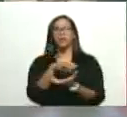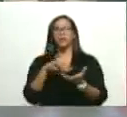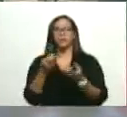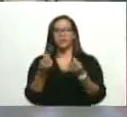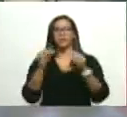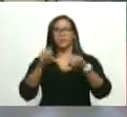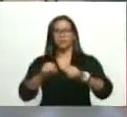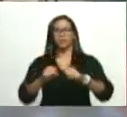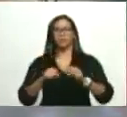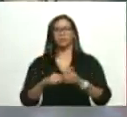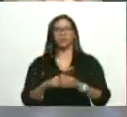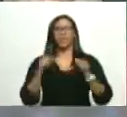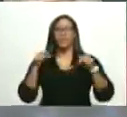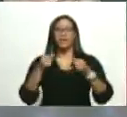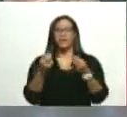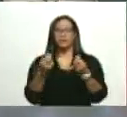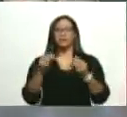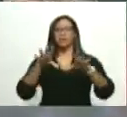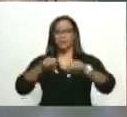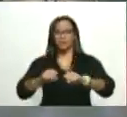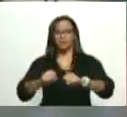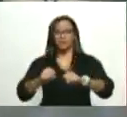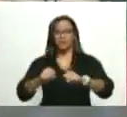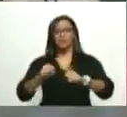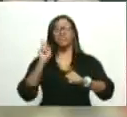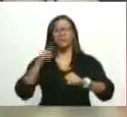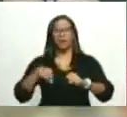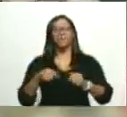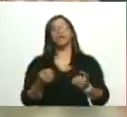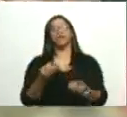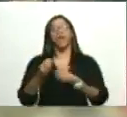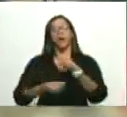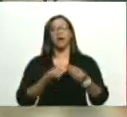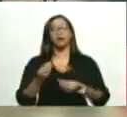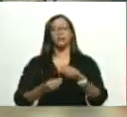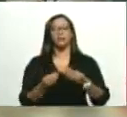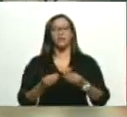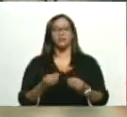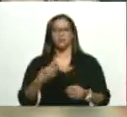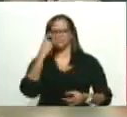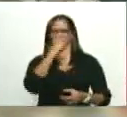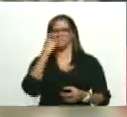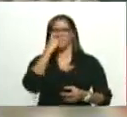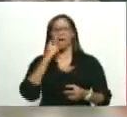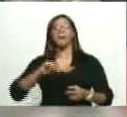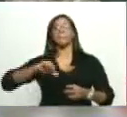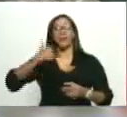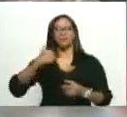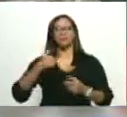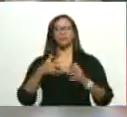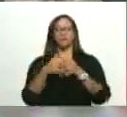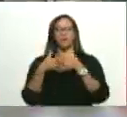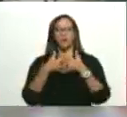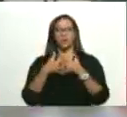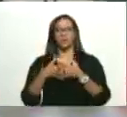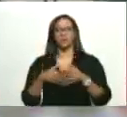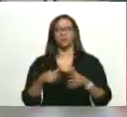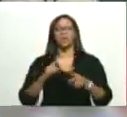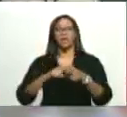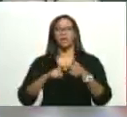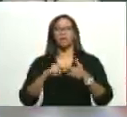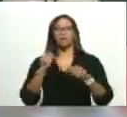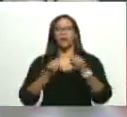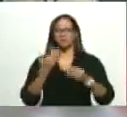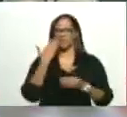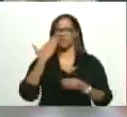capitalismo. Y esa crisis del capitalismo también es la que ocasiona la agresividad cada vez mayor del imperialismo estadounidense. Entonces, para hacer